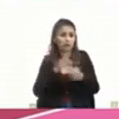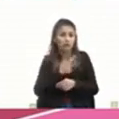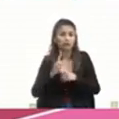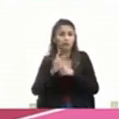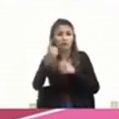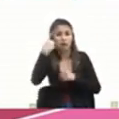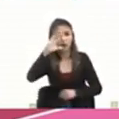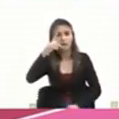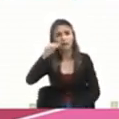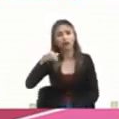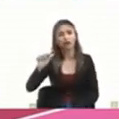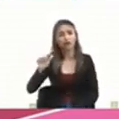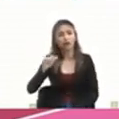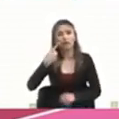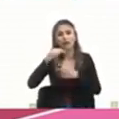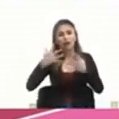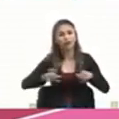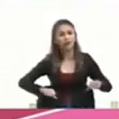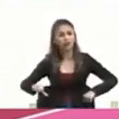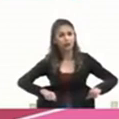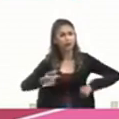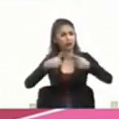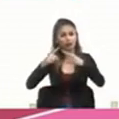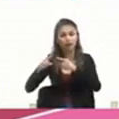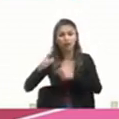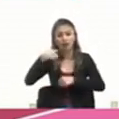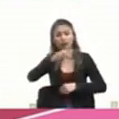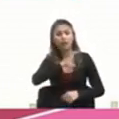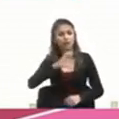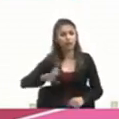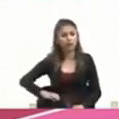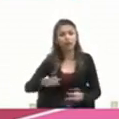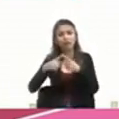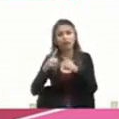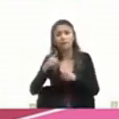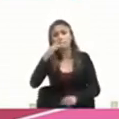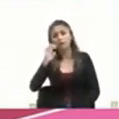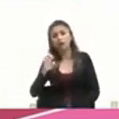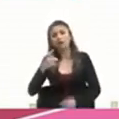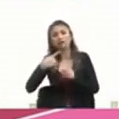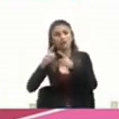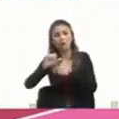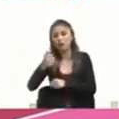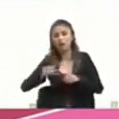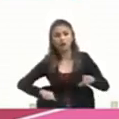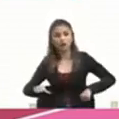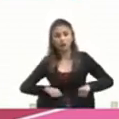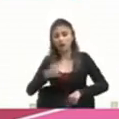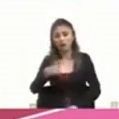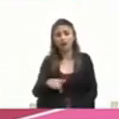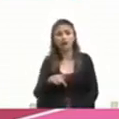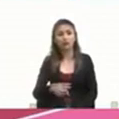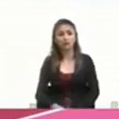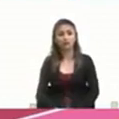las campañas, sin perjuicio de otras actividades, las internas de registro de candidatos, la de PREP y demás actividades, tanto aquí en el